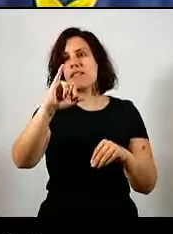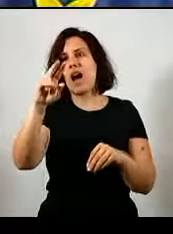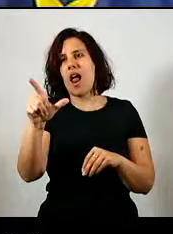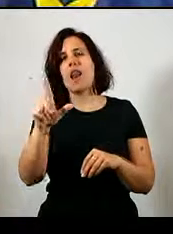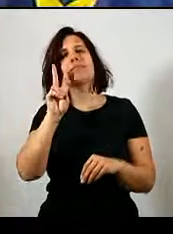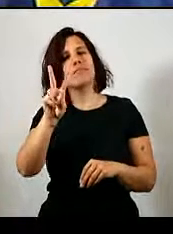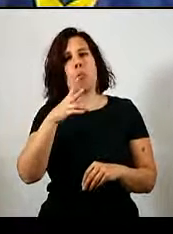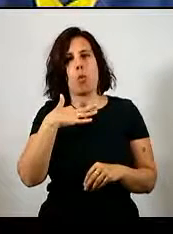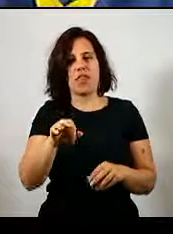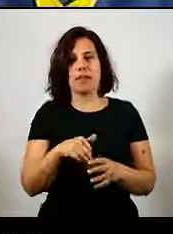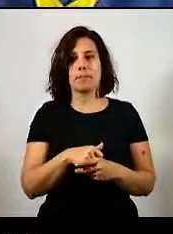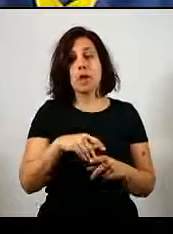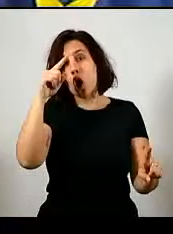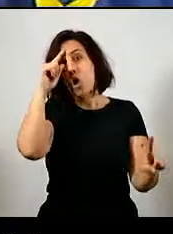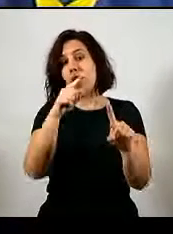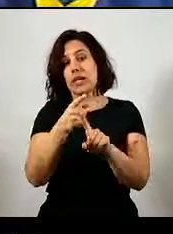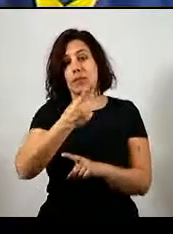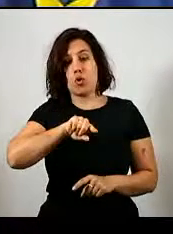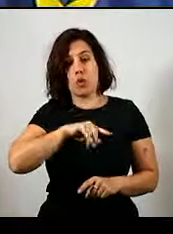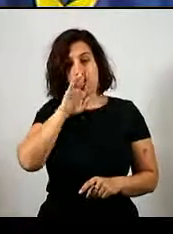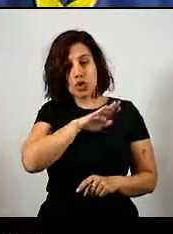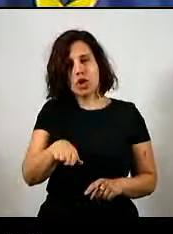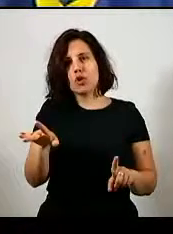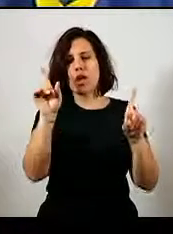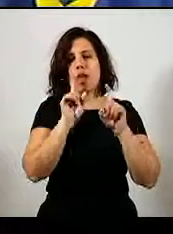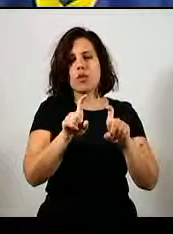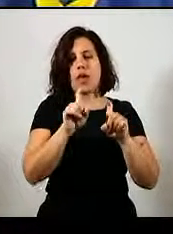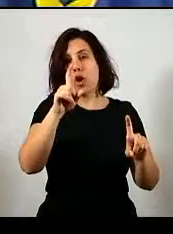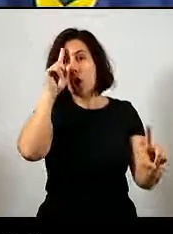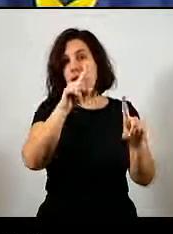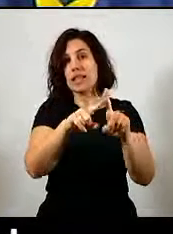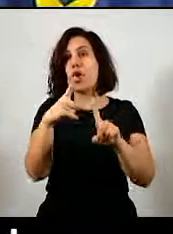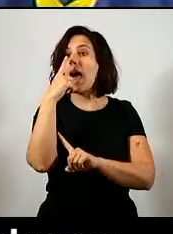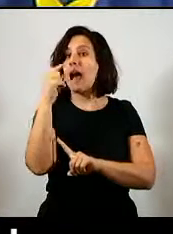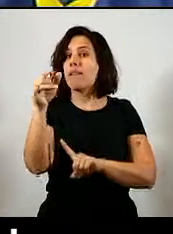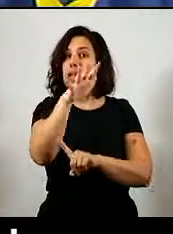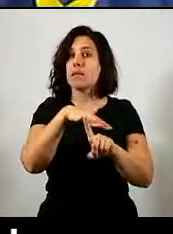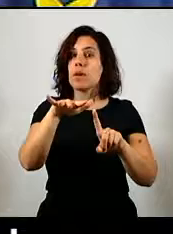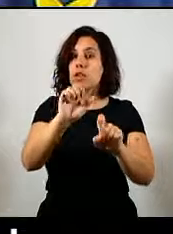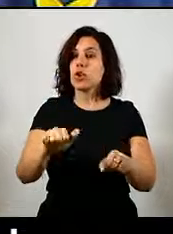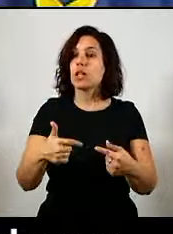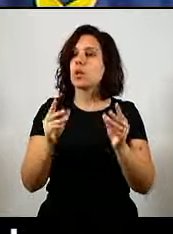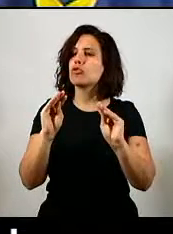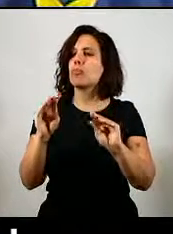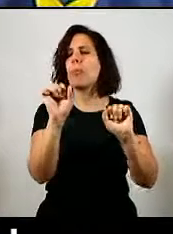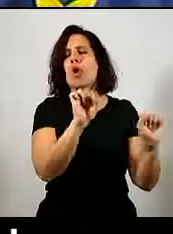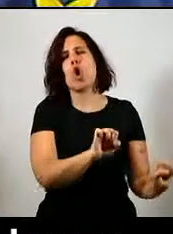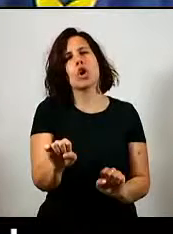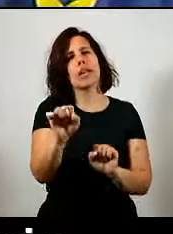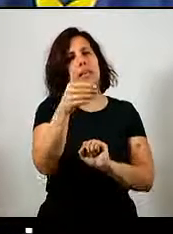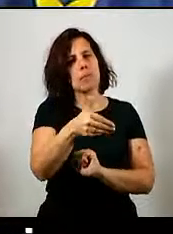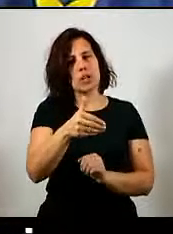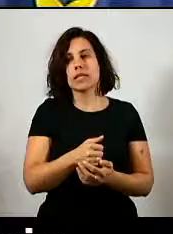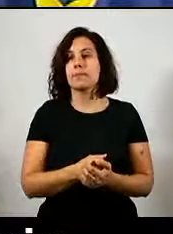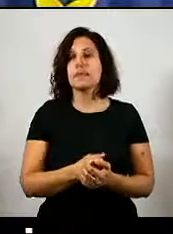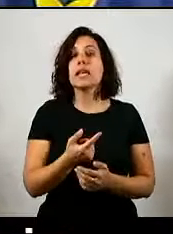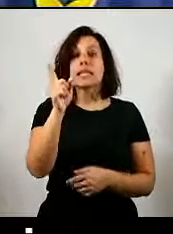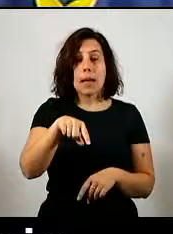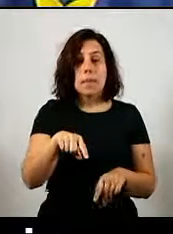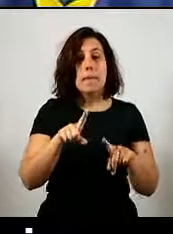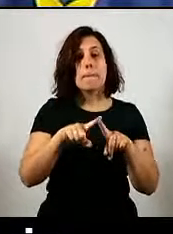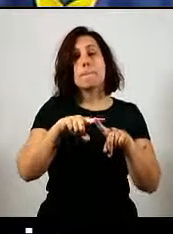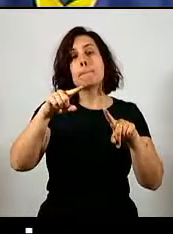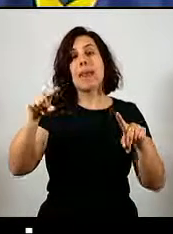a nuestros niños en la importancia de proteger a las aves y su espacio natural. Además, la Plaza de San Jorge será un punto de encuentro